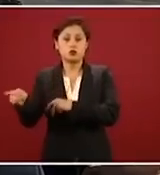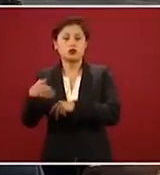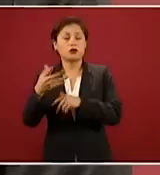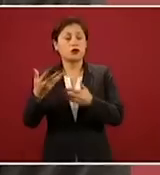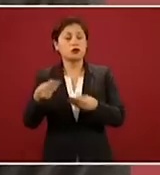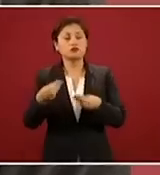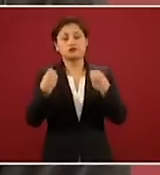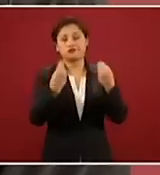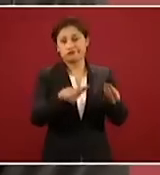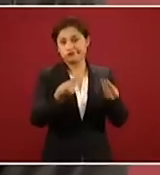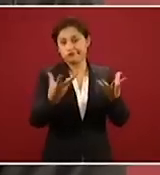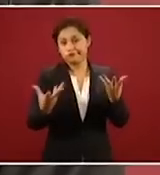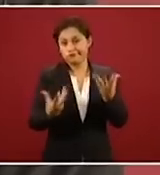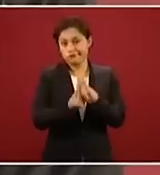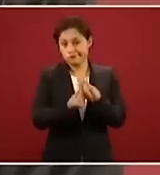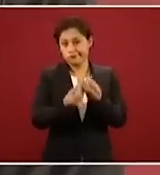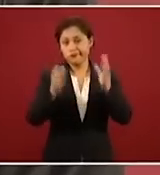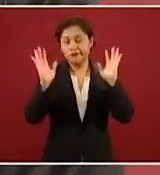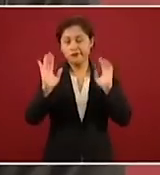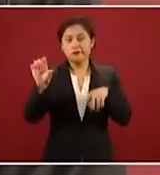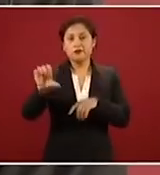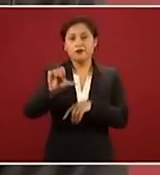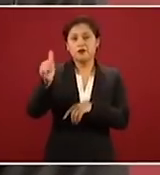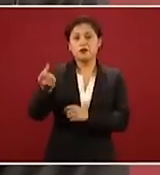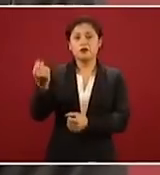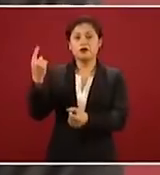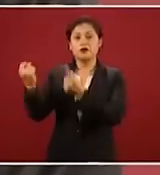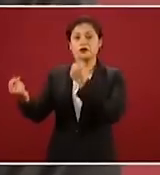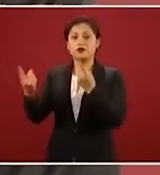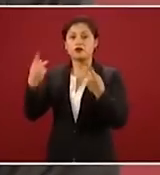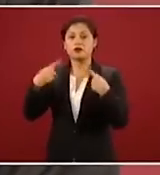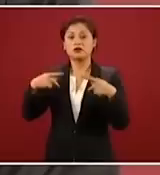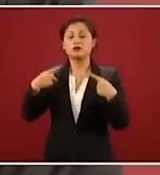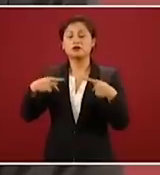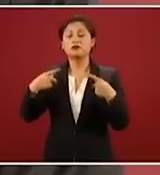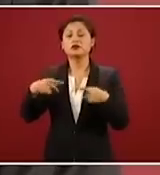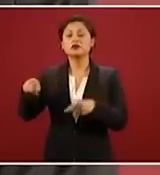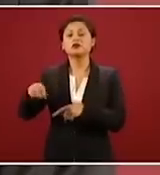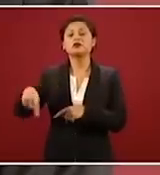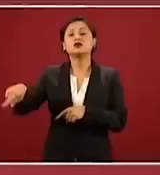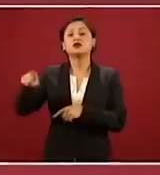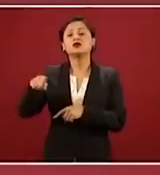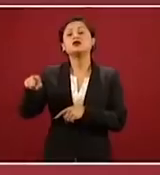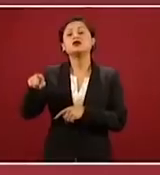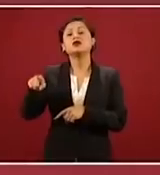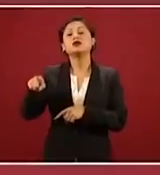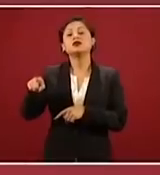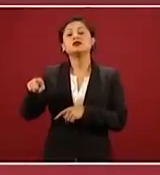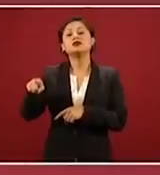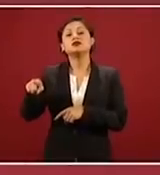que les estoy exponiendo, pues lo hace para cooperar y